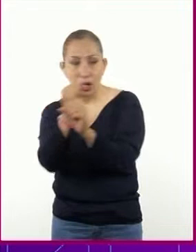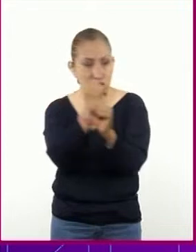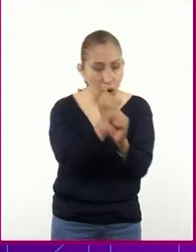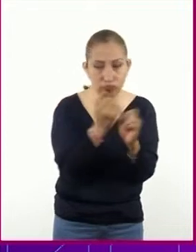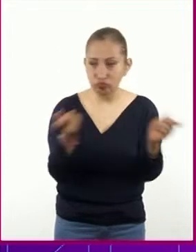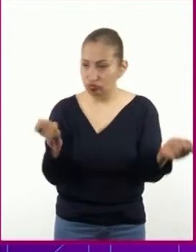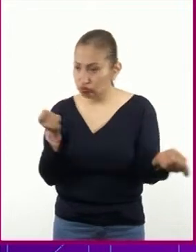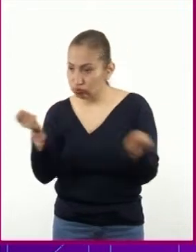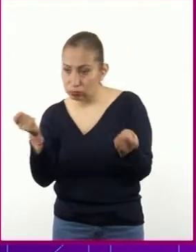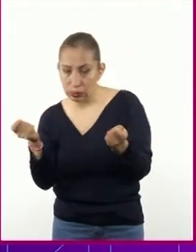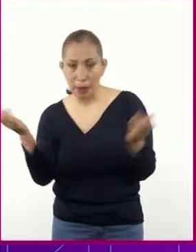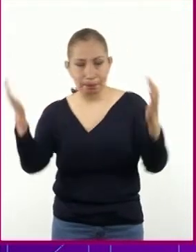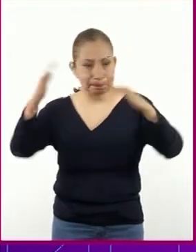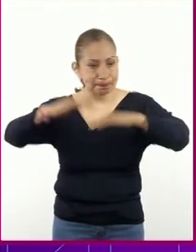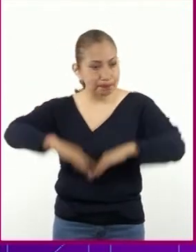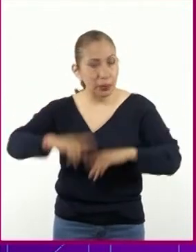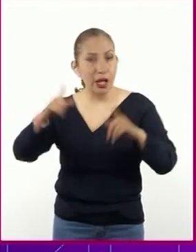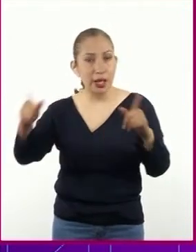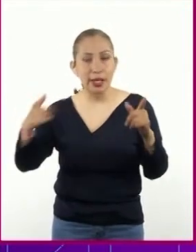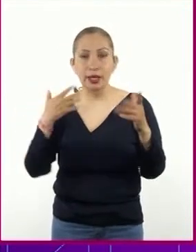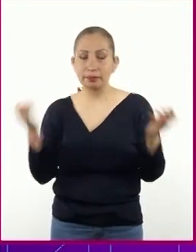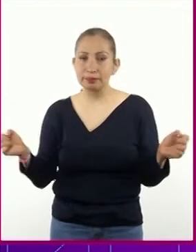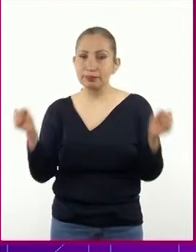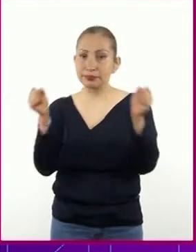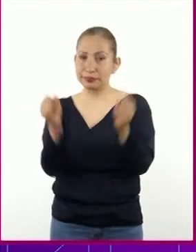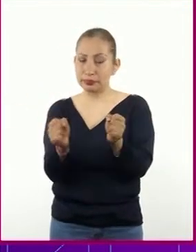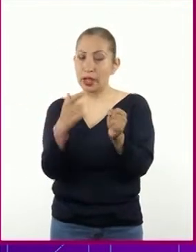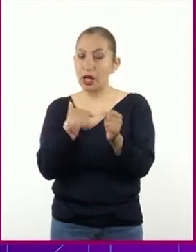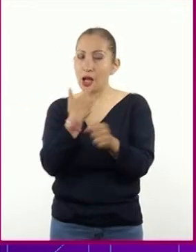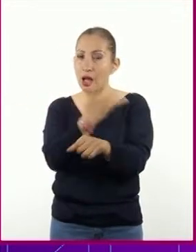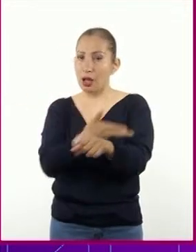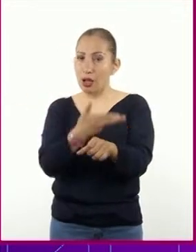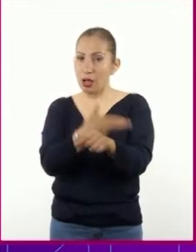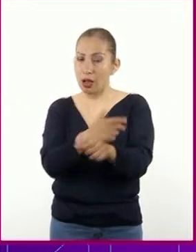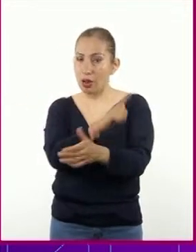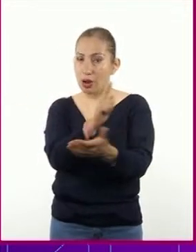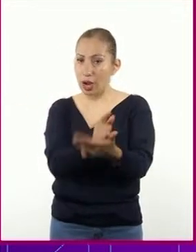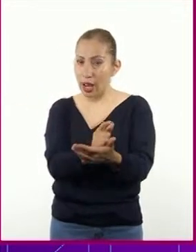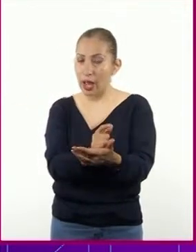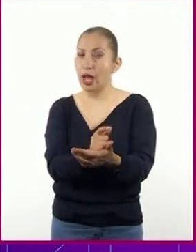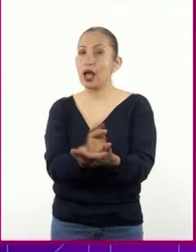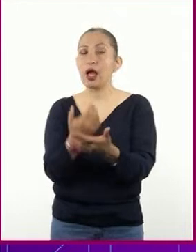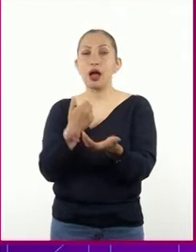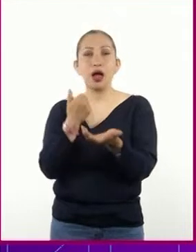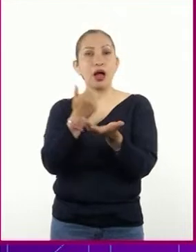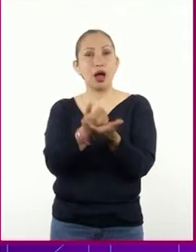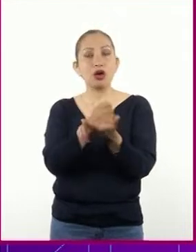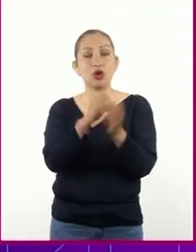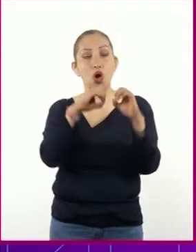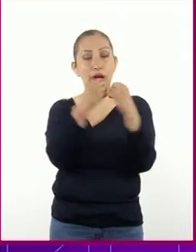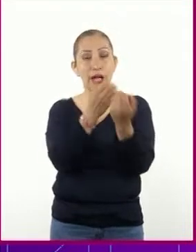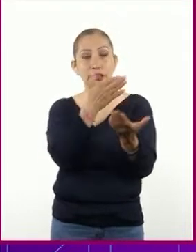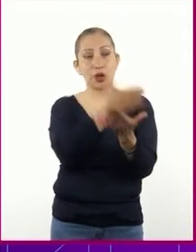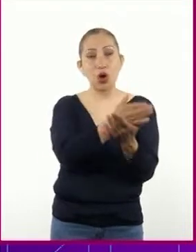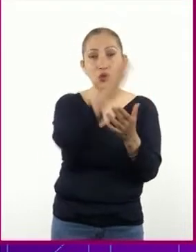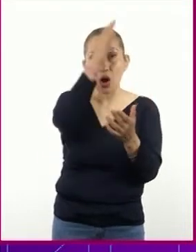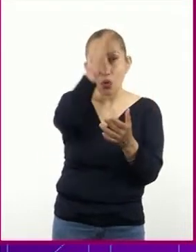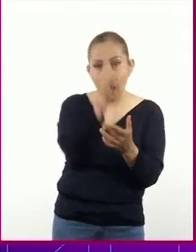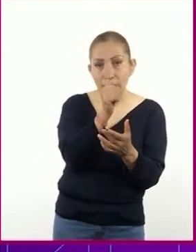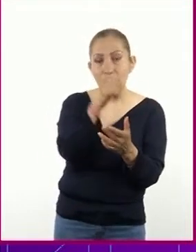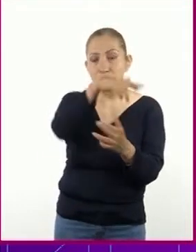mediación, la conciliación y el arbitraje, el arreglo judicial, el recurso a organismos o